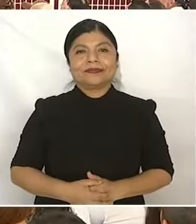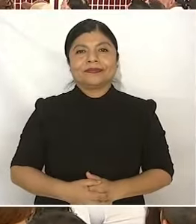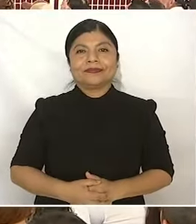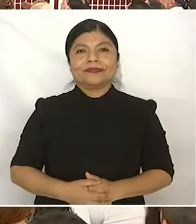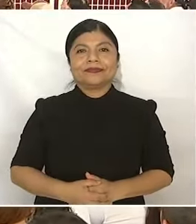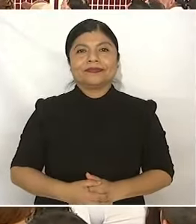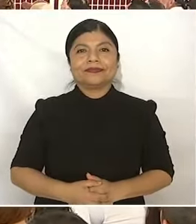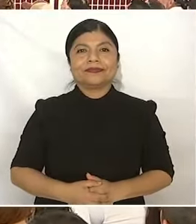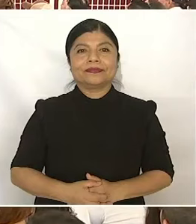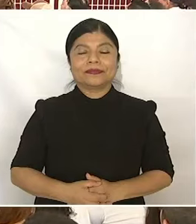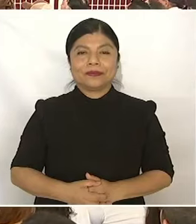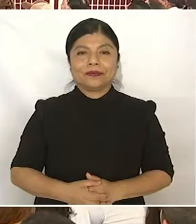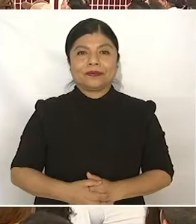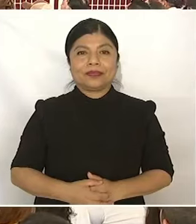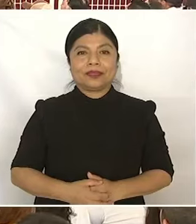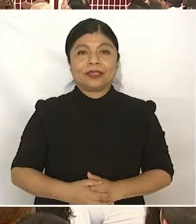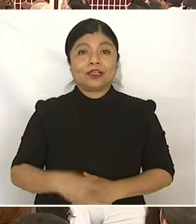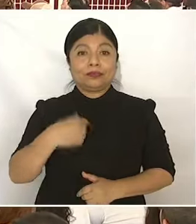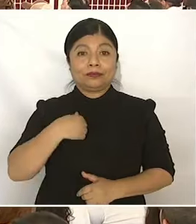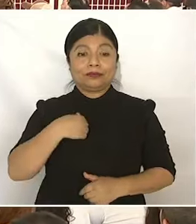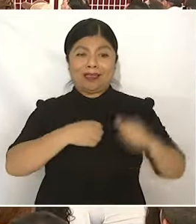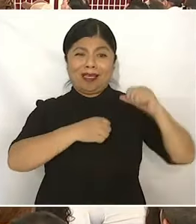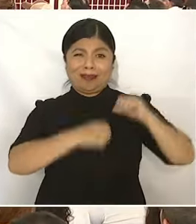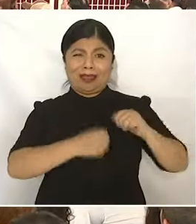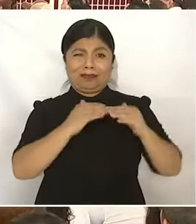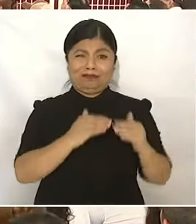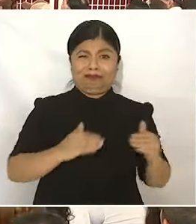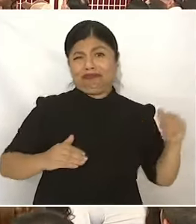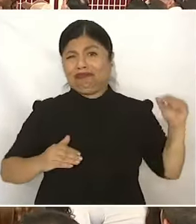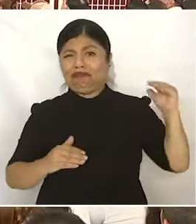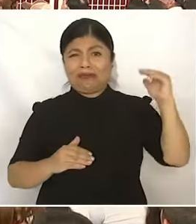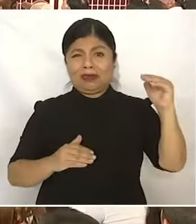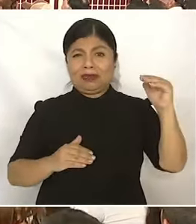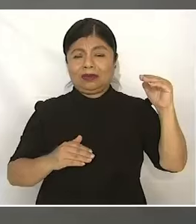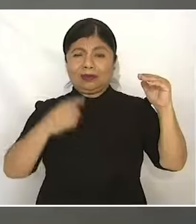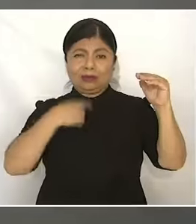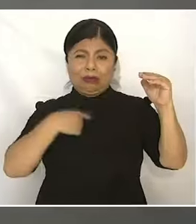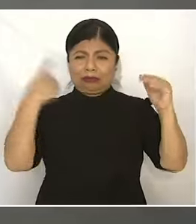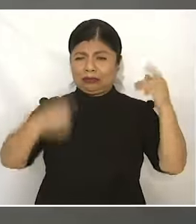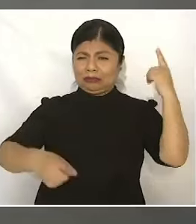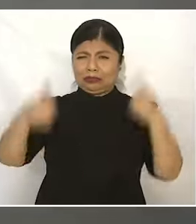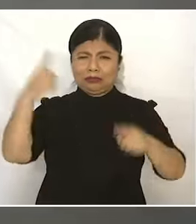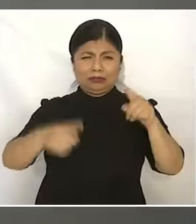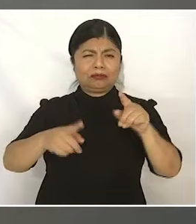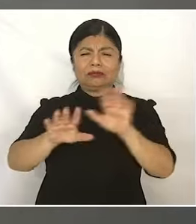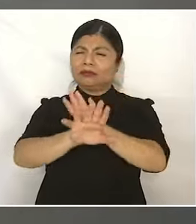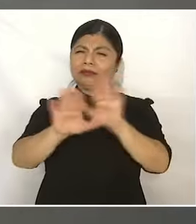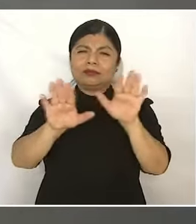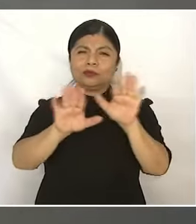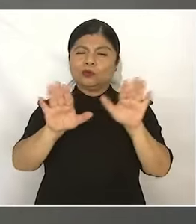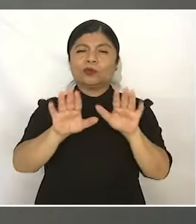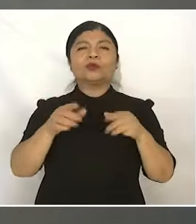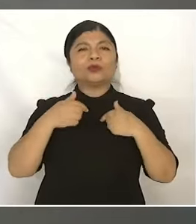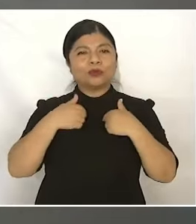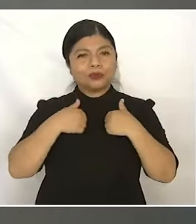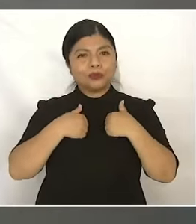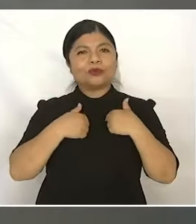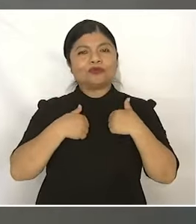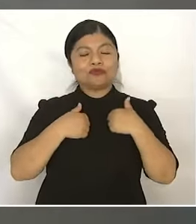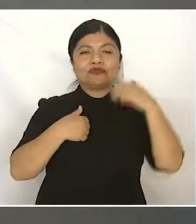jefe máximo, mucho menos cacique. Yo soy partidario del